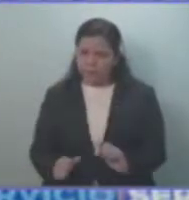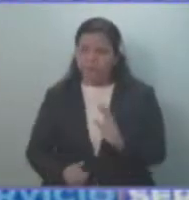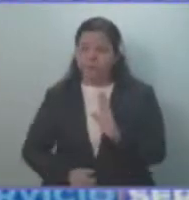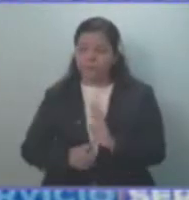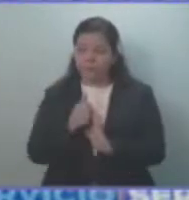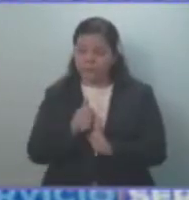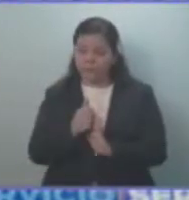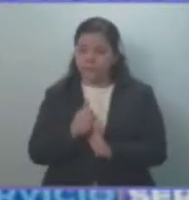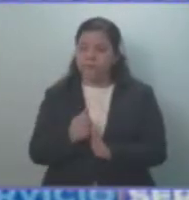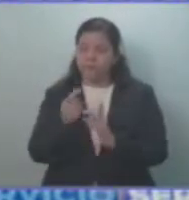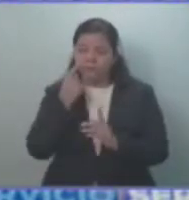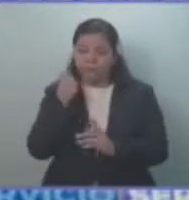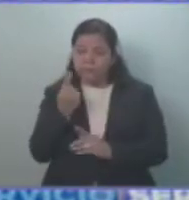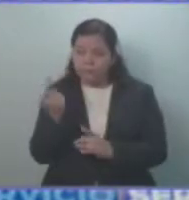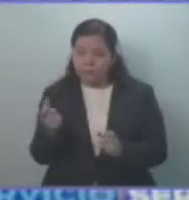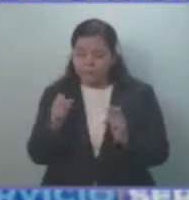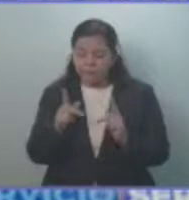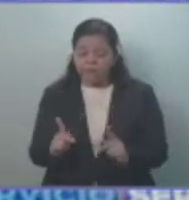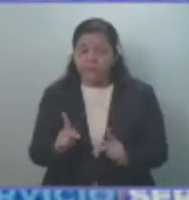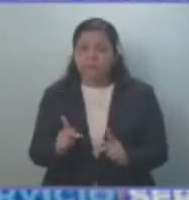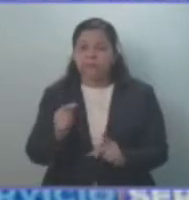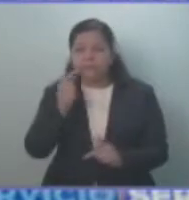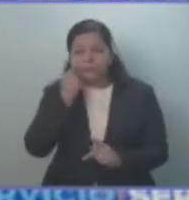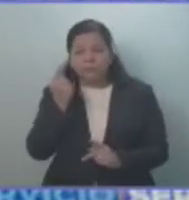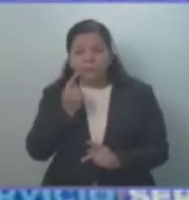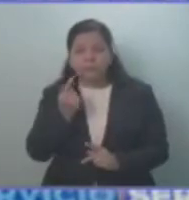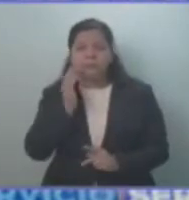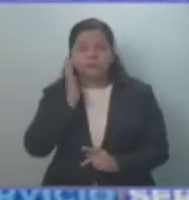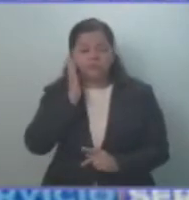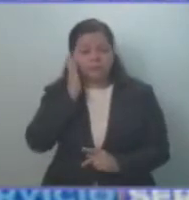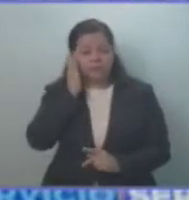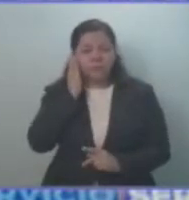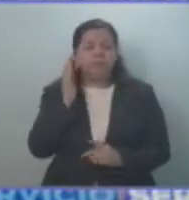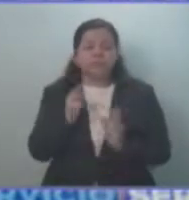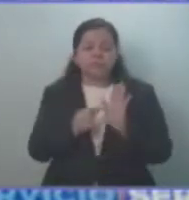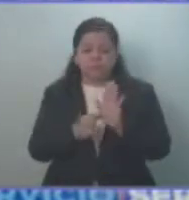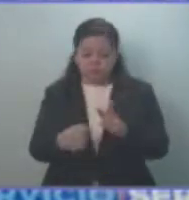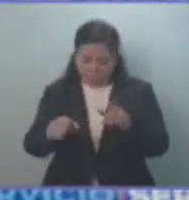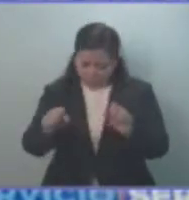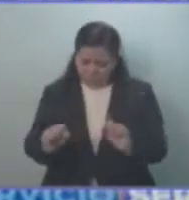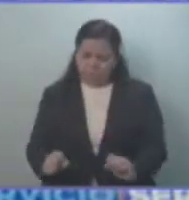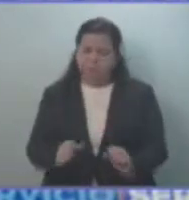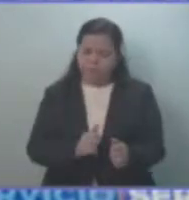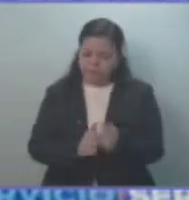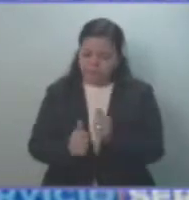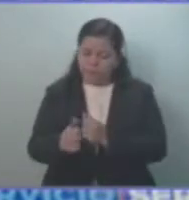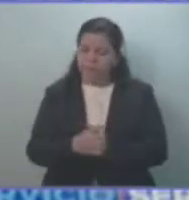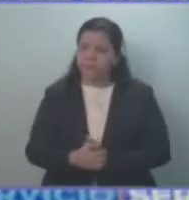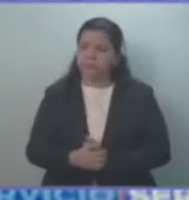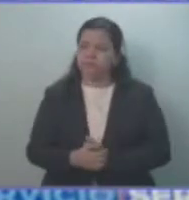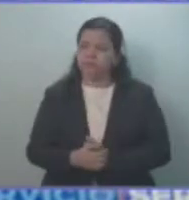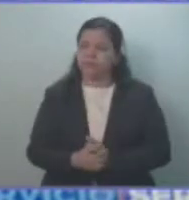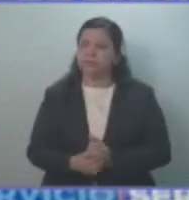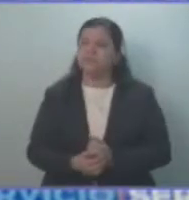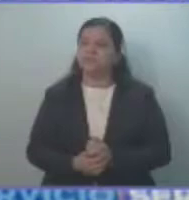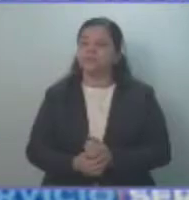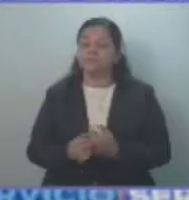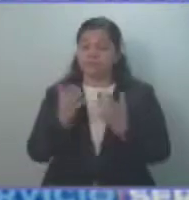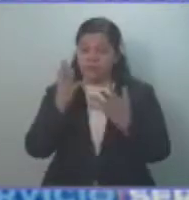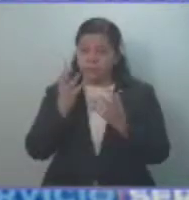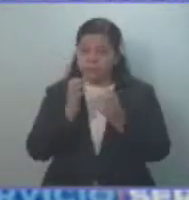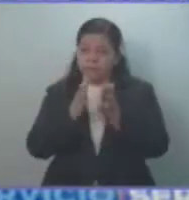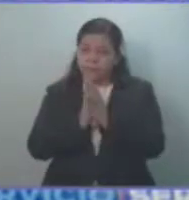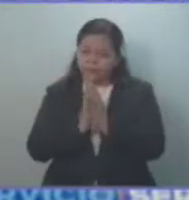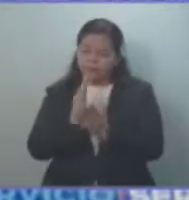que buscan la oportunidad de demostrar esa capacidad de salir adelante. Señor presidente, quiero